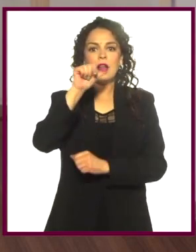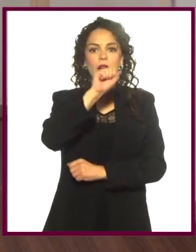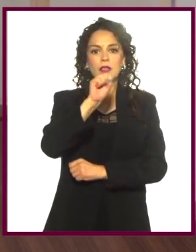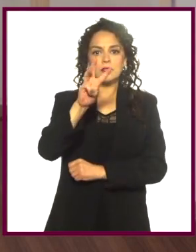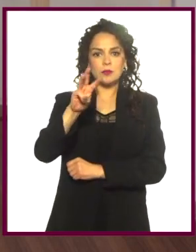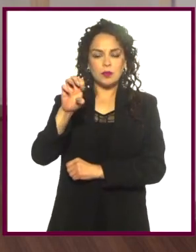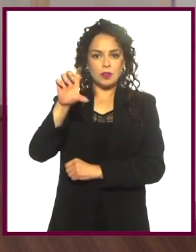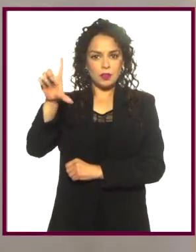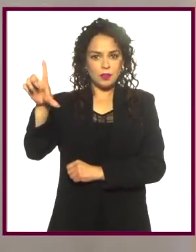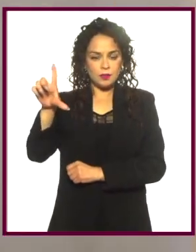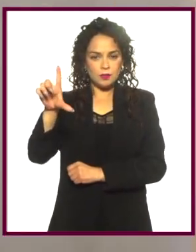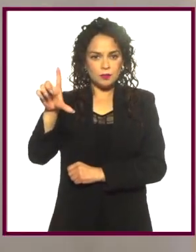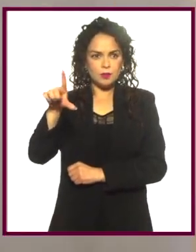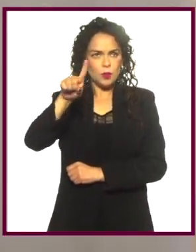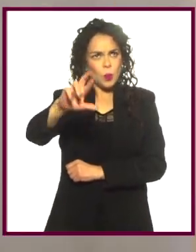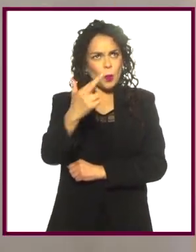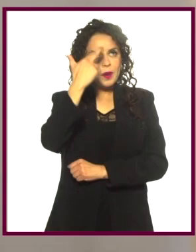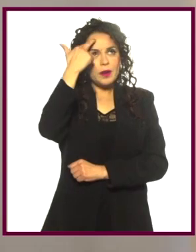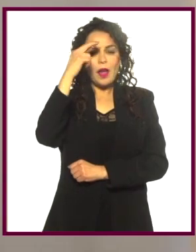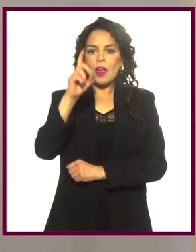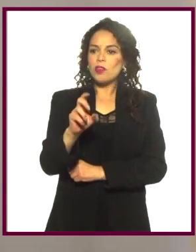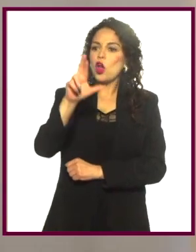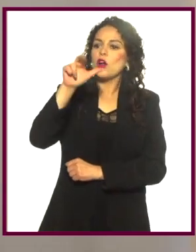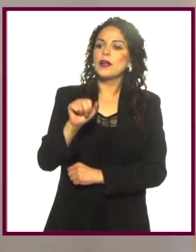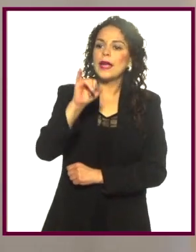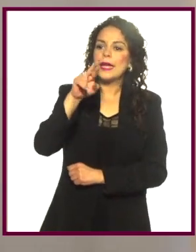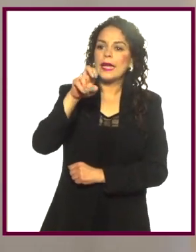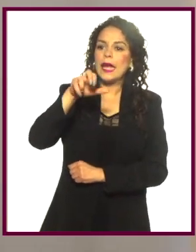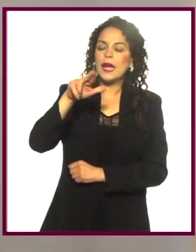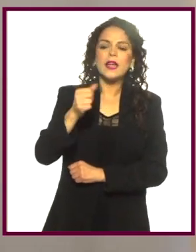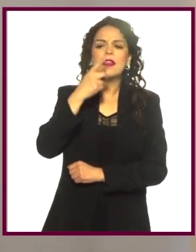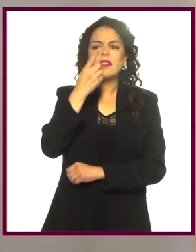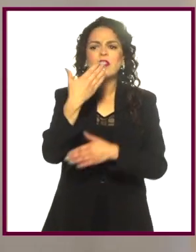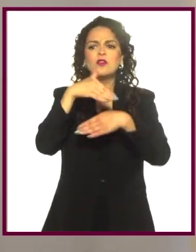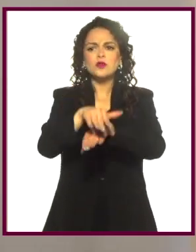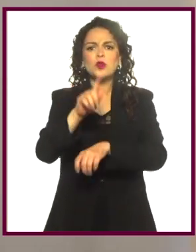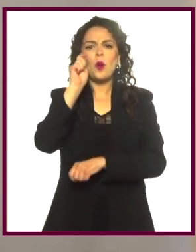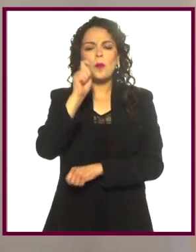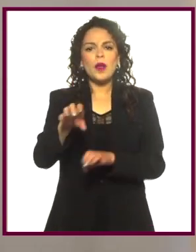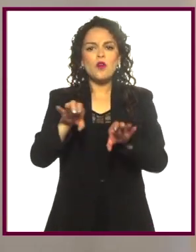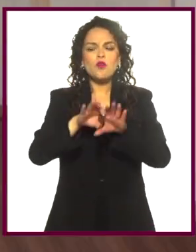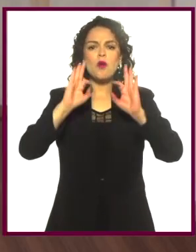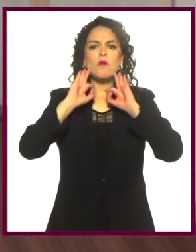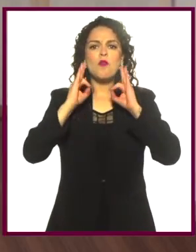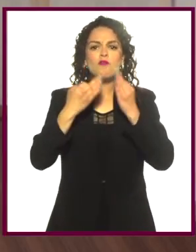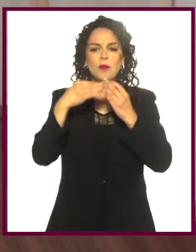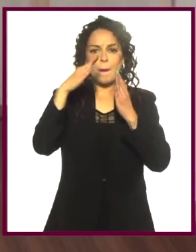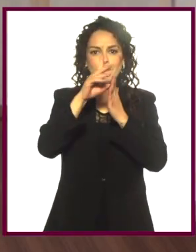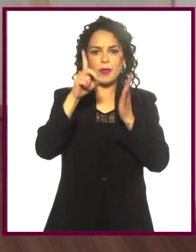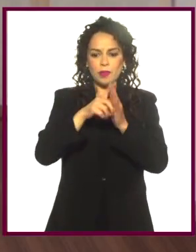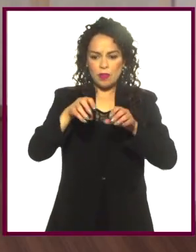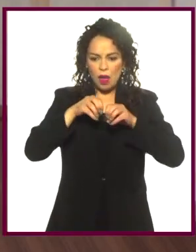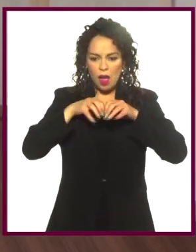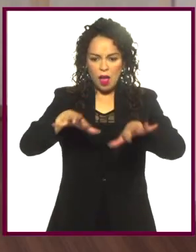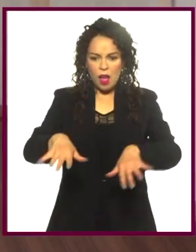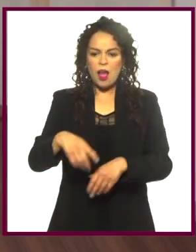Laswell. ¿Te acuerdas que la doctora Irene García nos habló sobre el modelo de propaganda de Harold